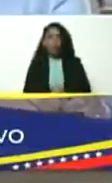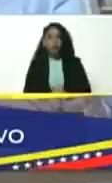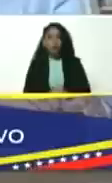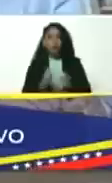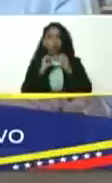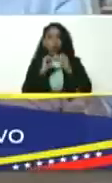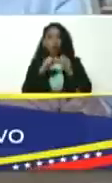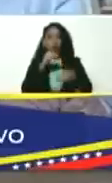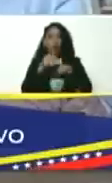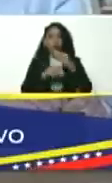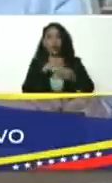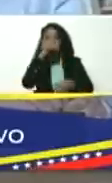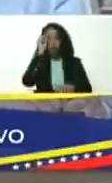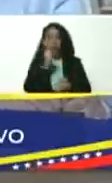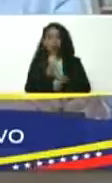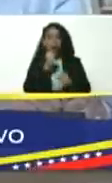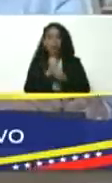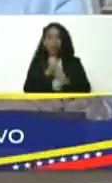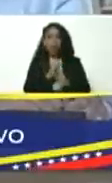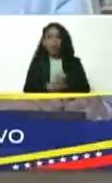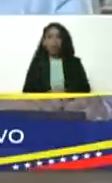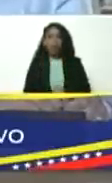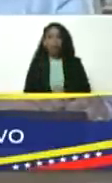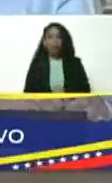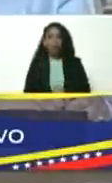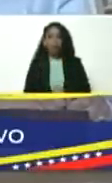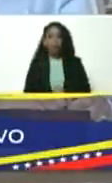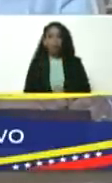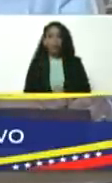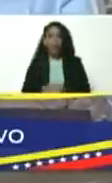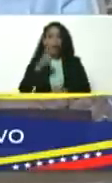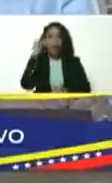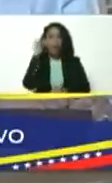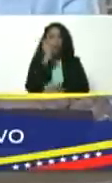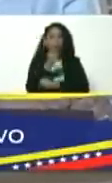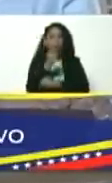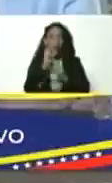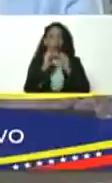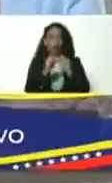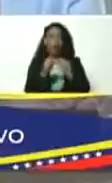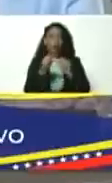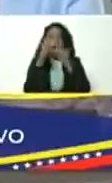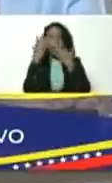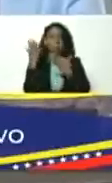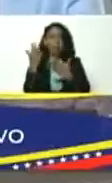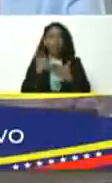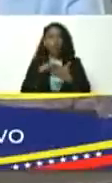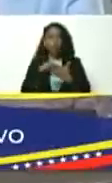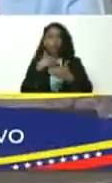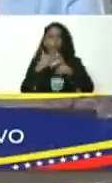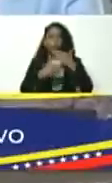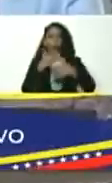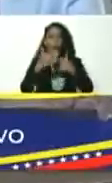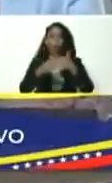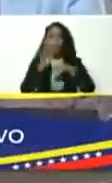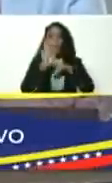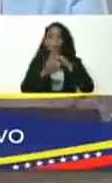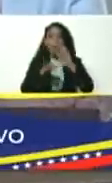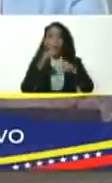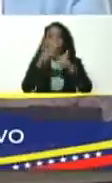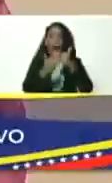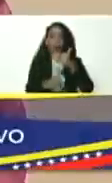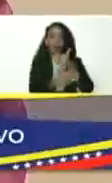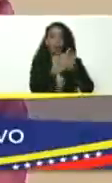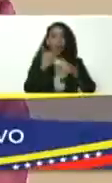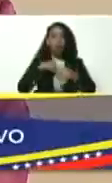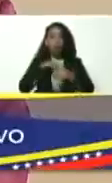sigue haciendo el trabajo y debemos a seguir nosotros avanzando hemos hablado de algunos